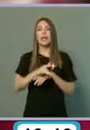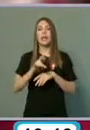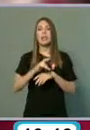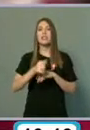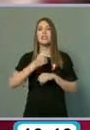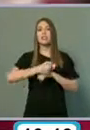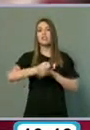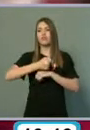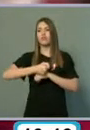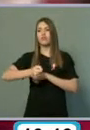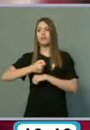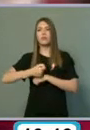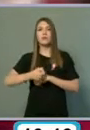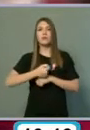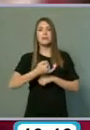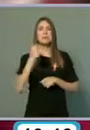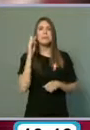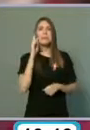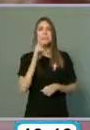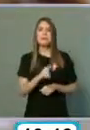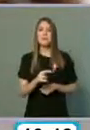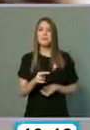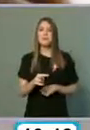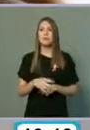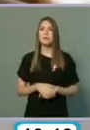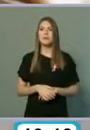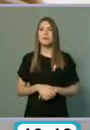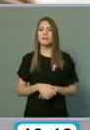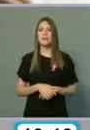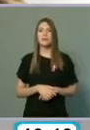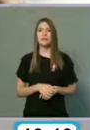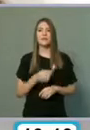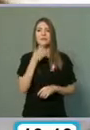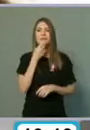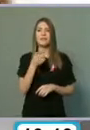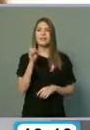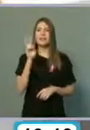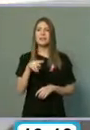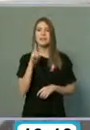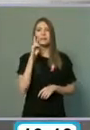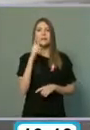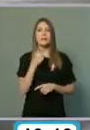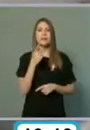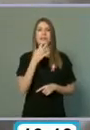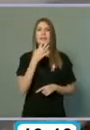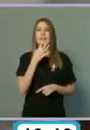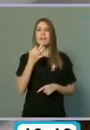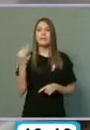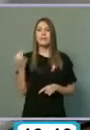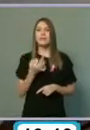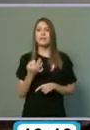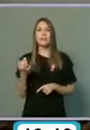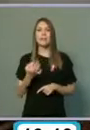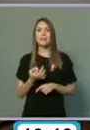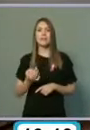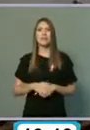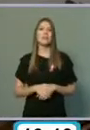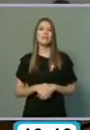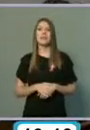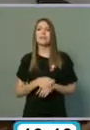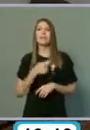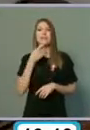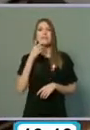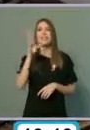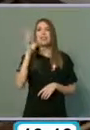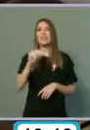desmoronado y miren nada más. Y ya nada Ay, más, hasta entonces, suspiré. La cremita. ¡Qué el rico queso. se ve! ¡No, Daniel! No va a